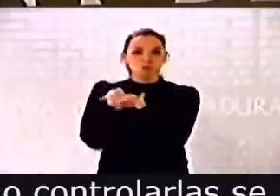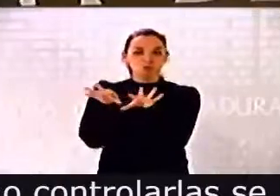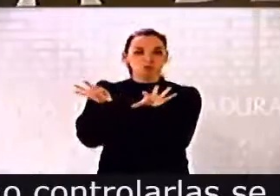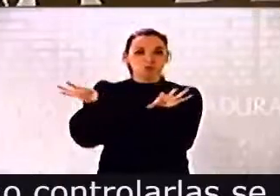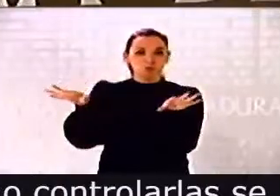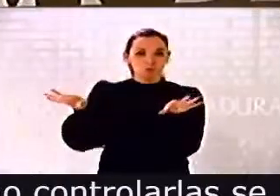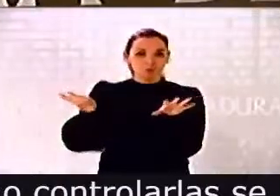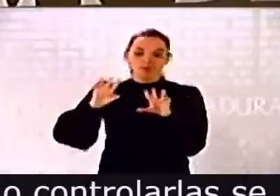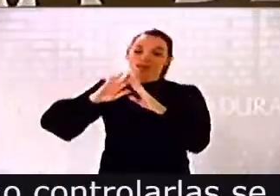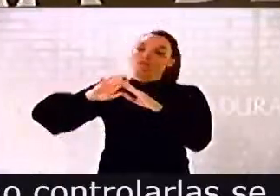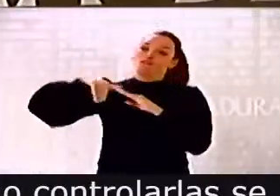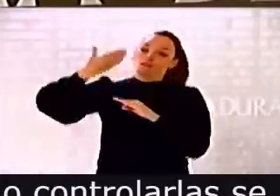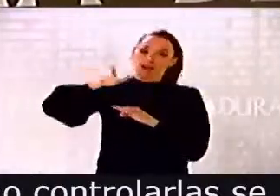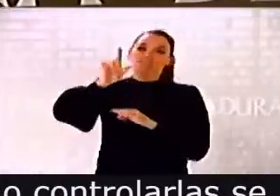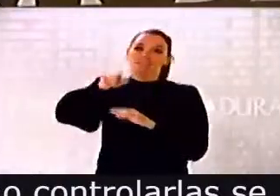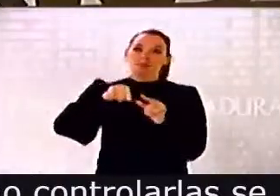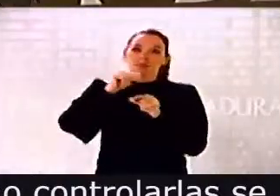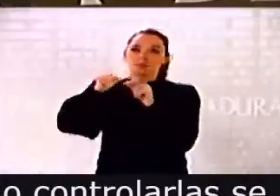fuera